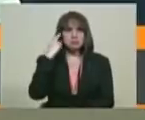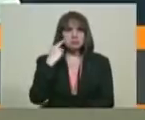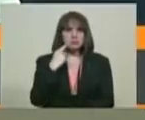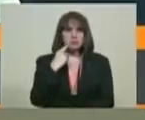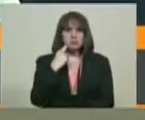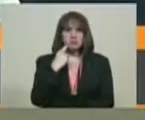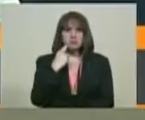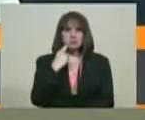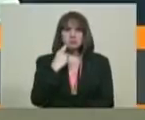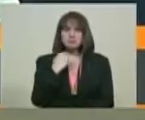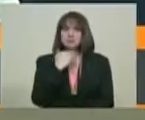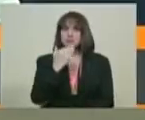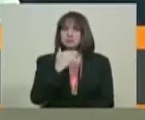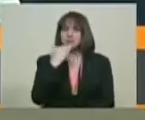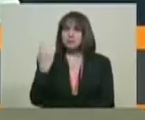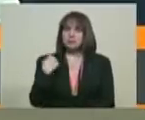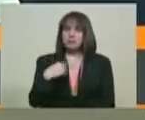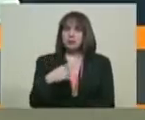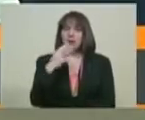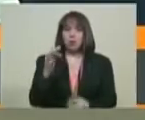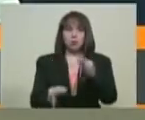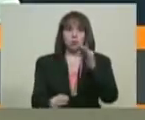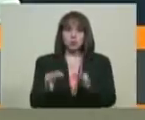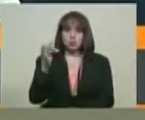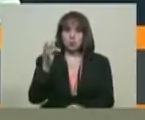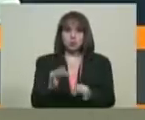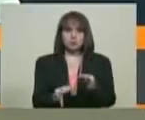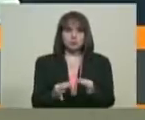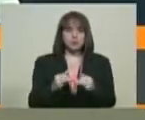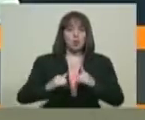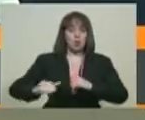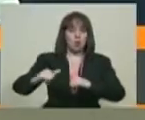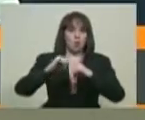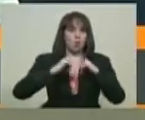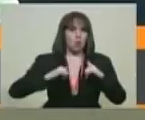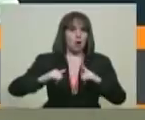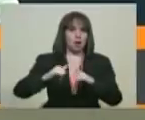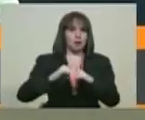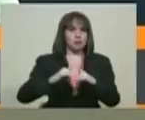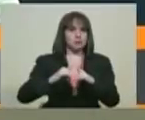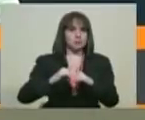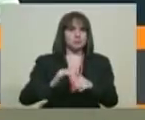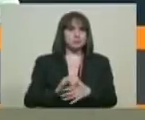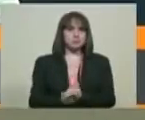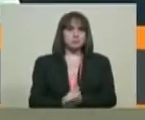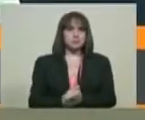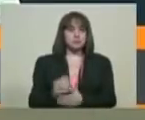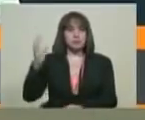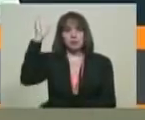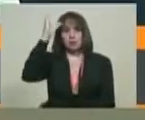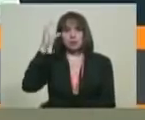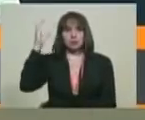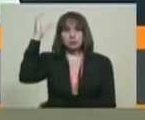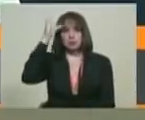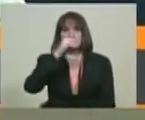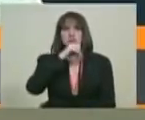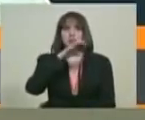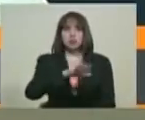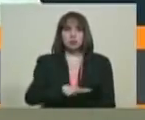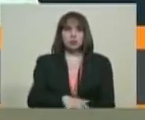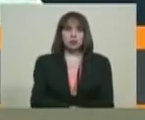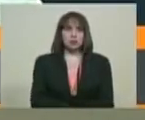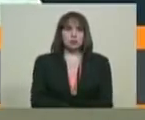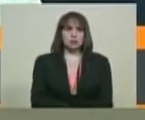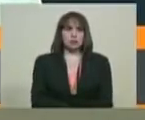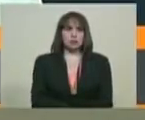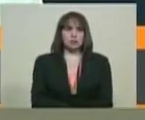si algo tiene, es que es una revolución justa, igualitaria, de conciencia histórica. Por